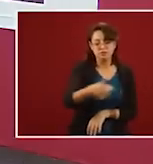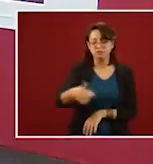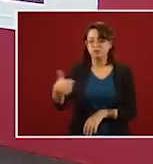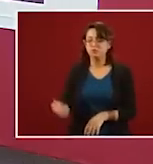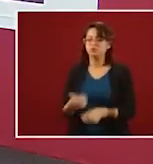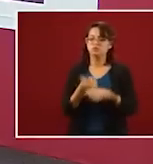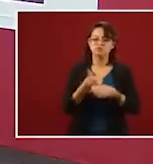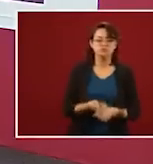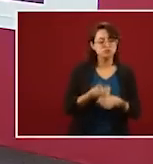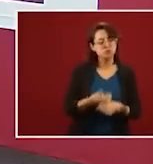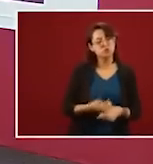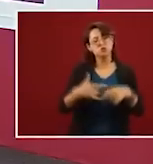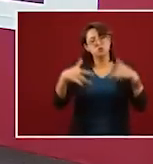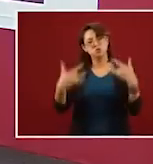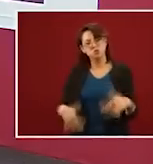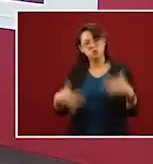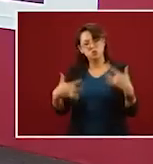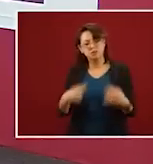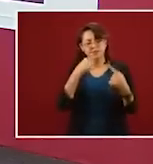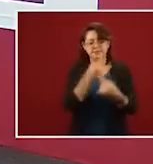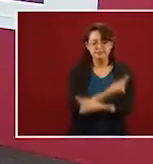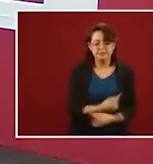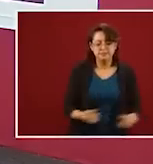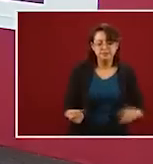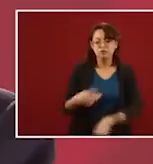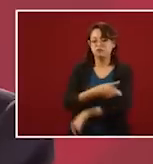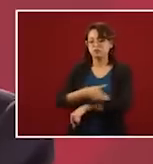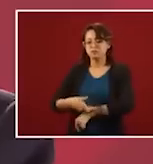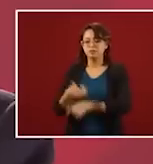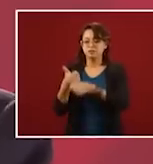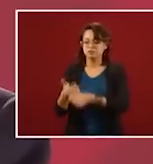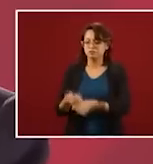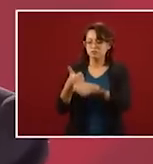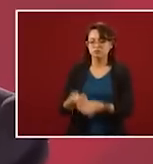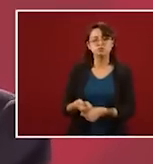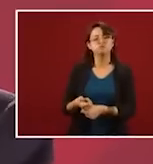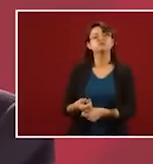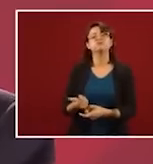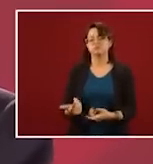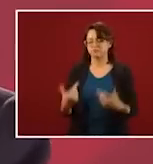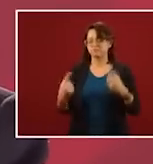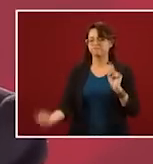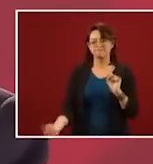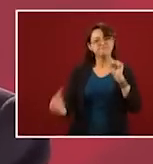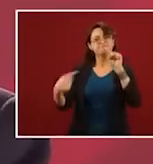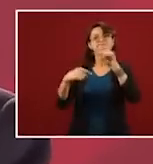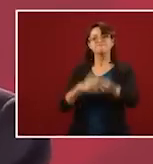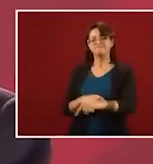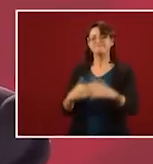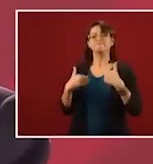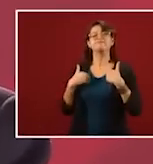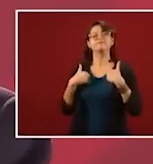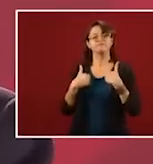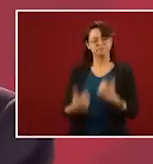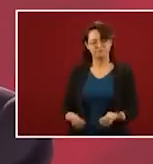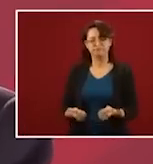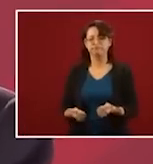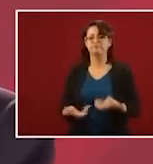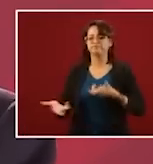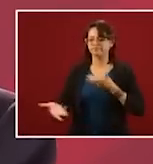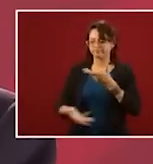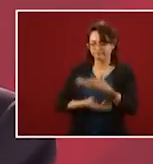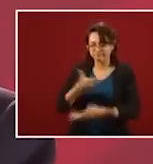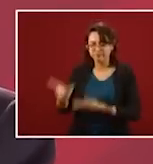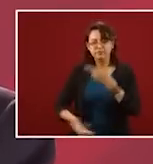los pacientitos y para sus familiares. Entonces, nuestra total simpatía, respeto y apoyo y